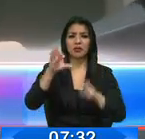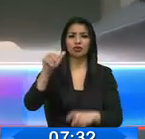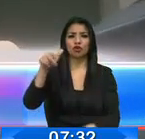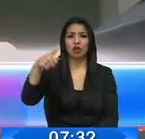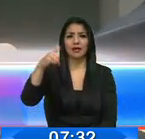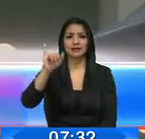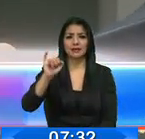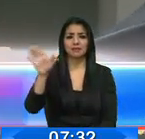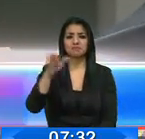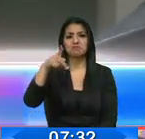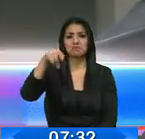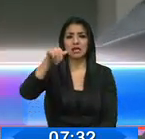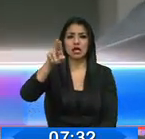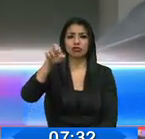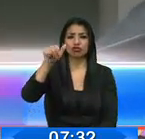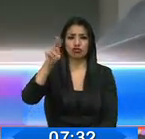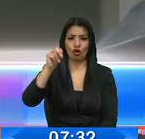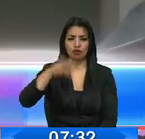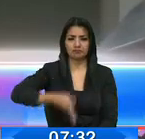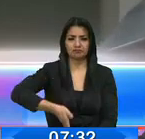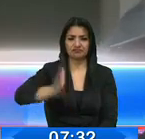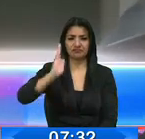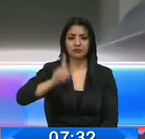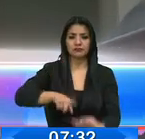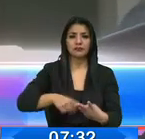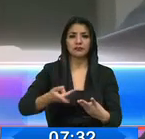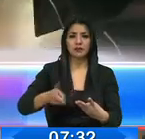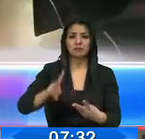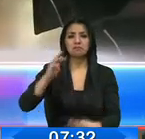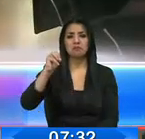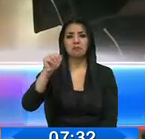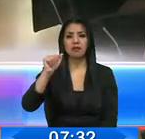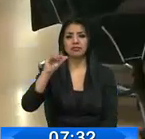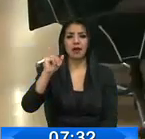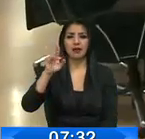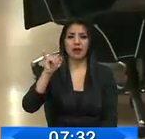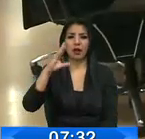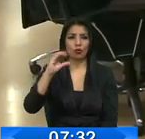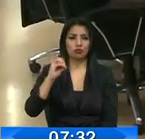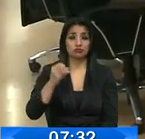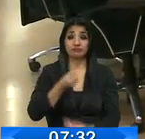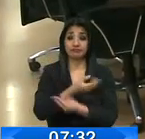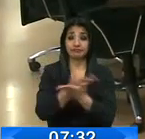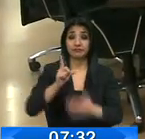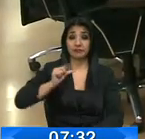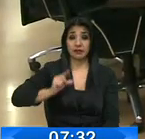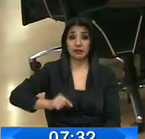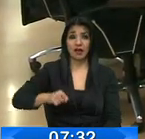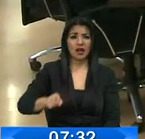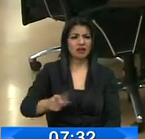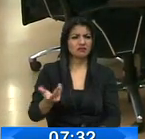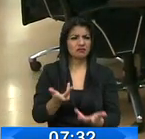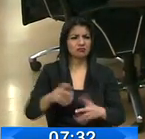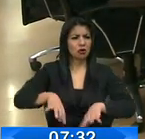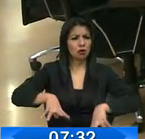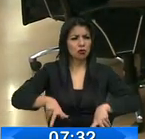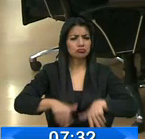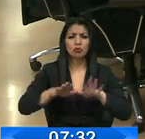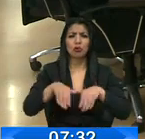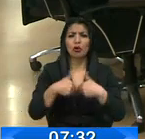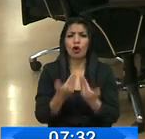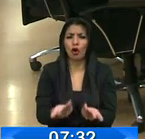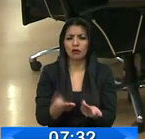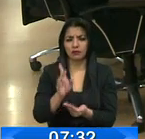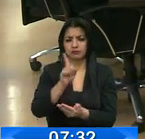Pilatón y lo que pasó con Mandiriaco. Aunque no se dio mayores detalles acerca de qué tipo de actos de corrupción se